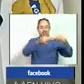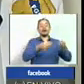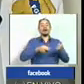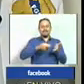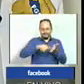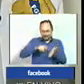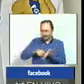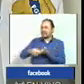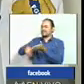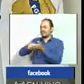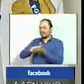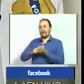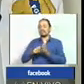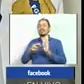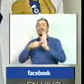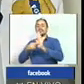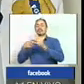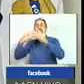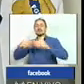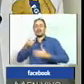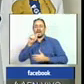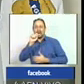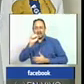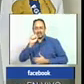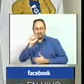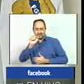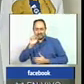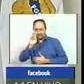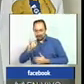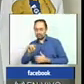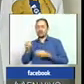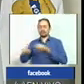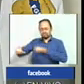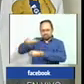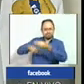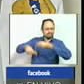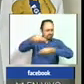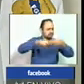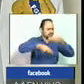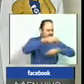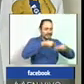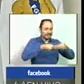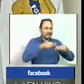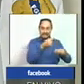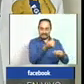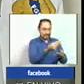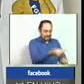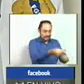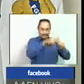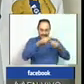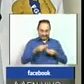autorizadas para representantes de Astaldi. Y efectivamente, una cantidad de ese dinero